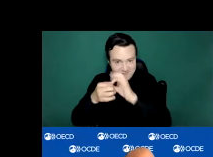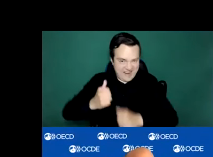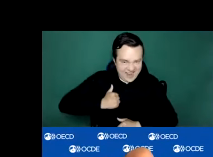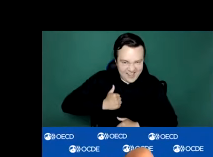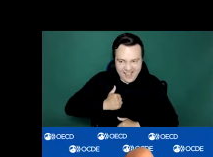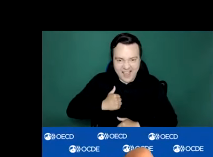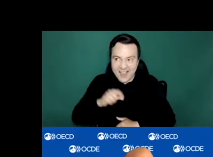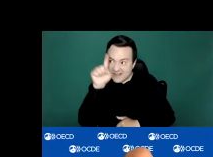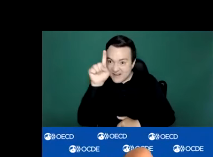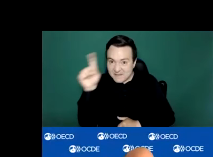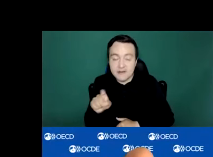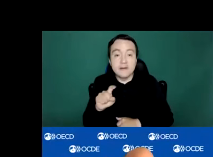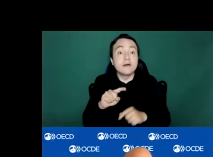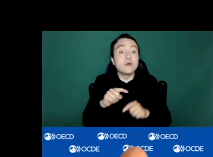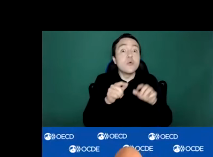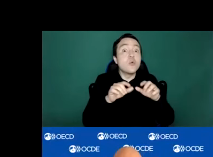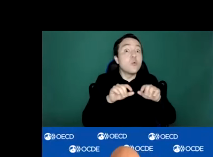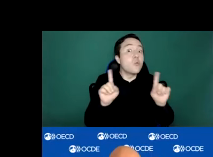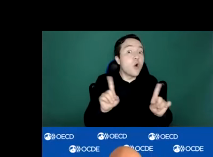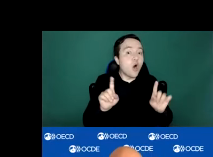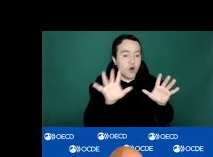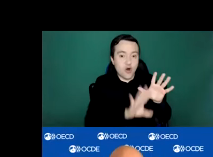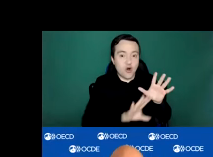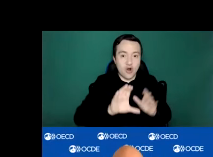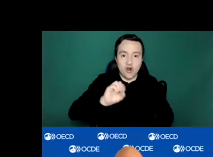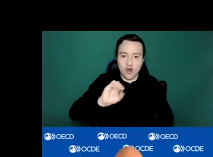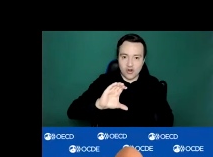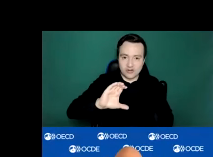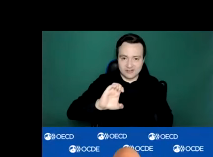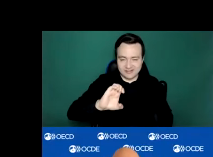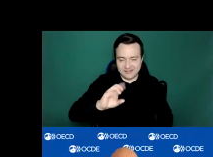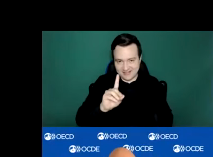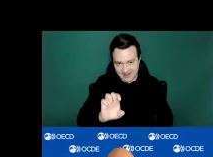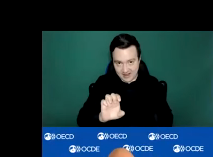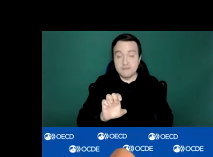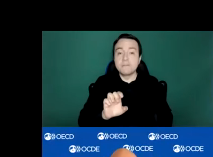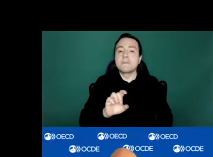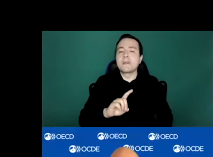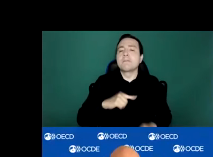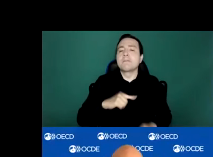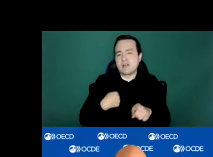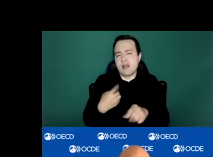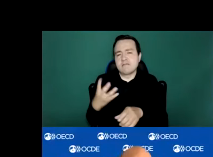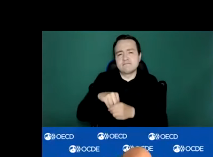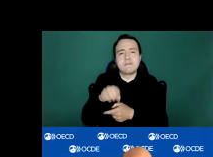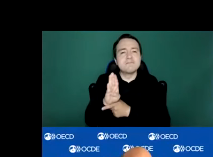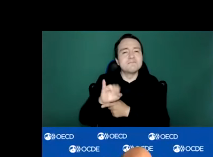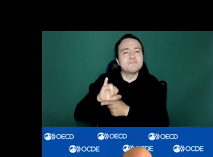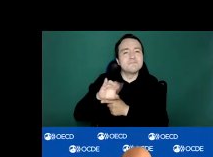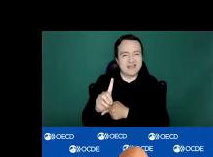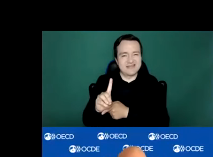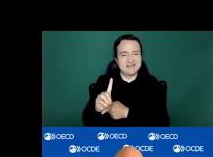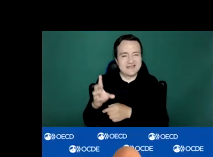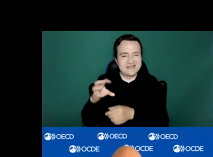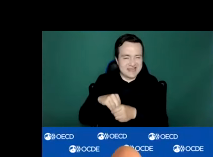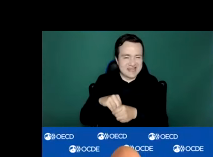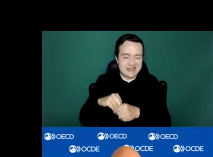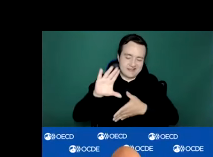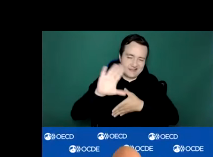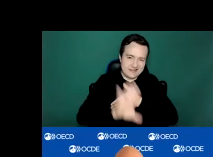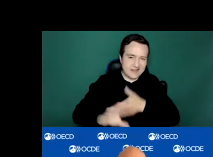OCDE, cuando yo estaba en el BID, Banco Interamericano de Desarrollo, duplicamos esta misma encuesta para